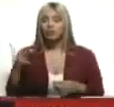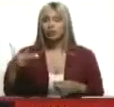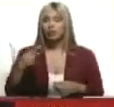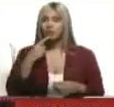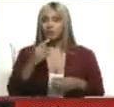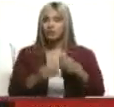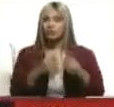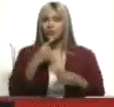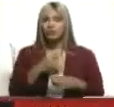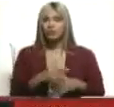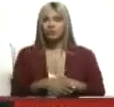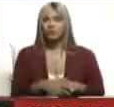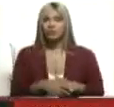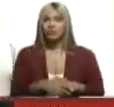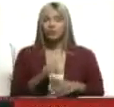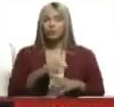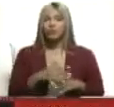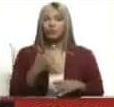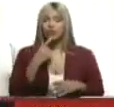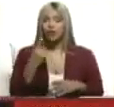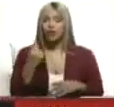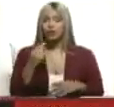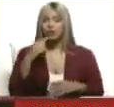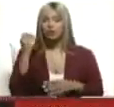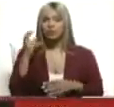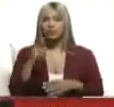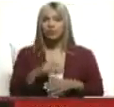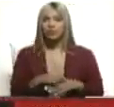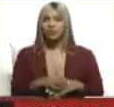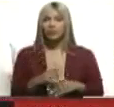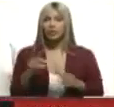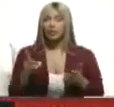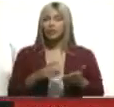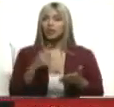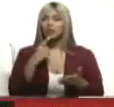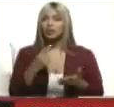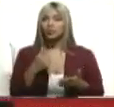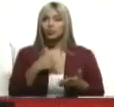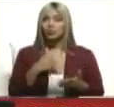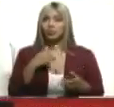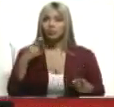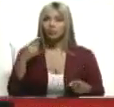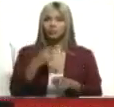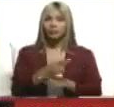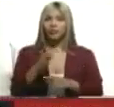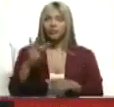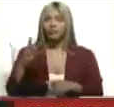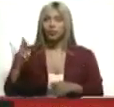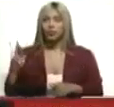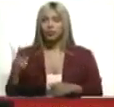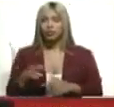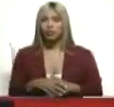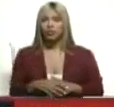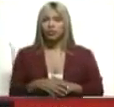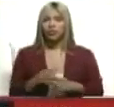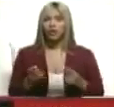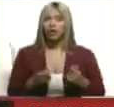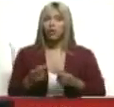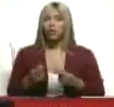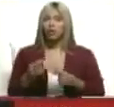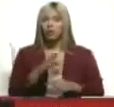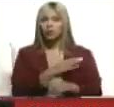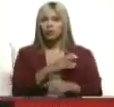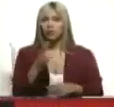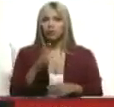aclarar, José Ignacio Hernández, porque yo dije esto ayer en la Asamblea Nacional y el diario Universal dijo que yo había acusado a Francisco Rodríguez, que es un economista